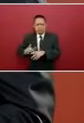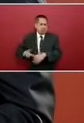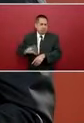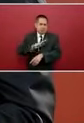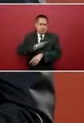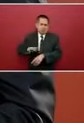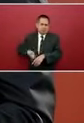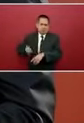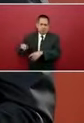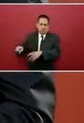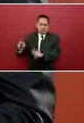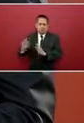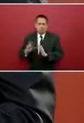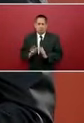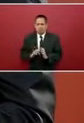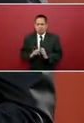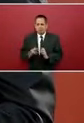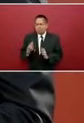municipal